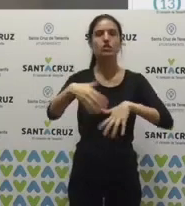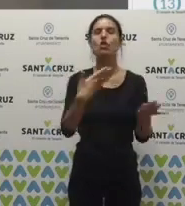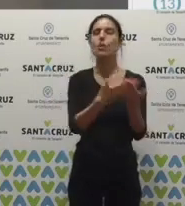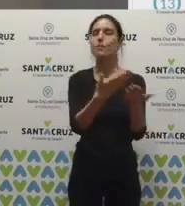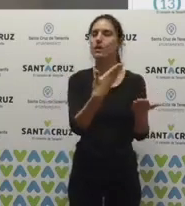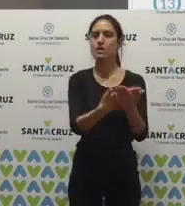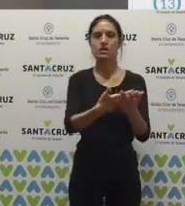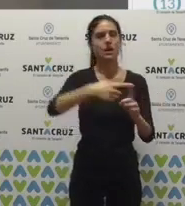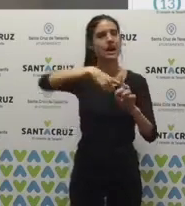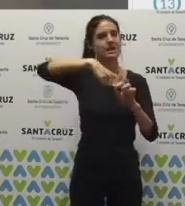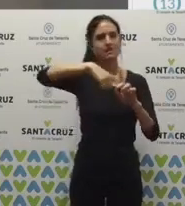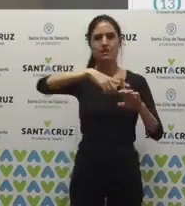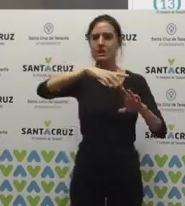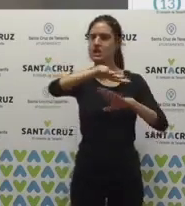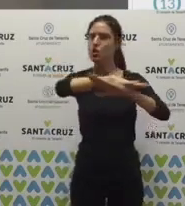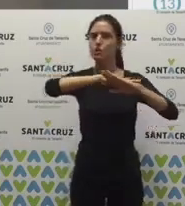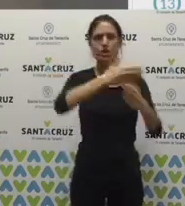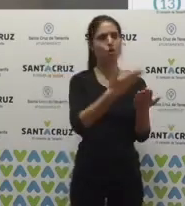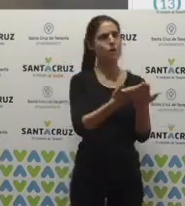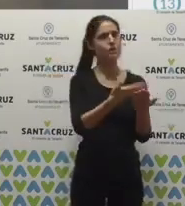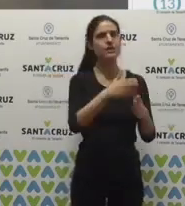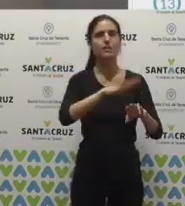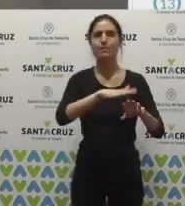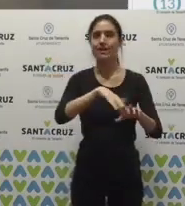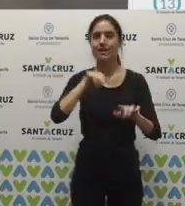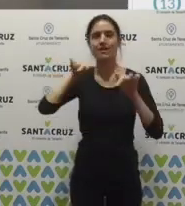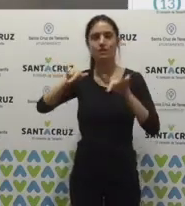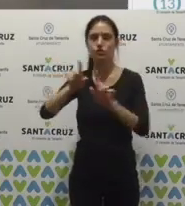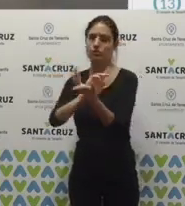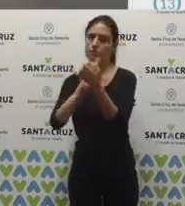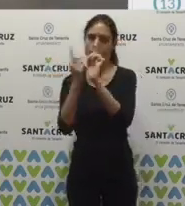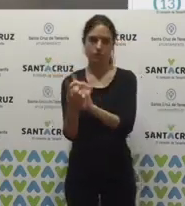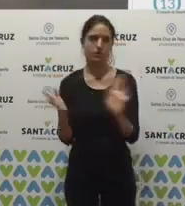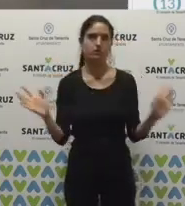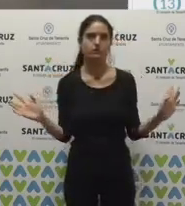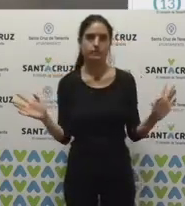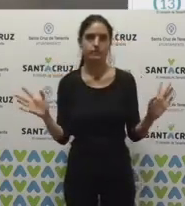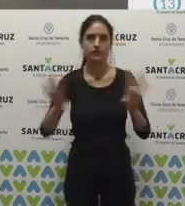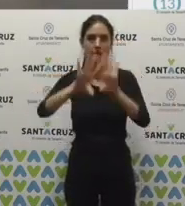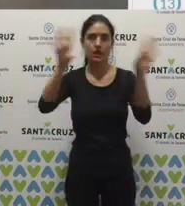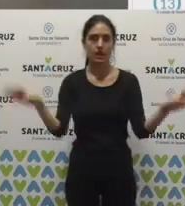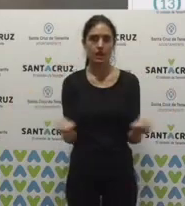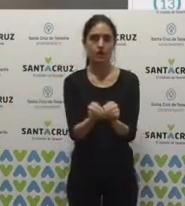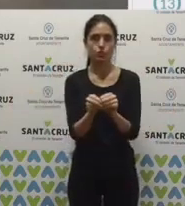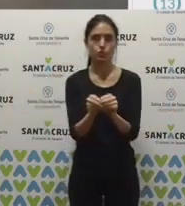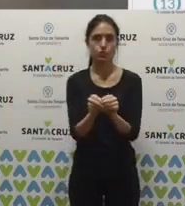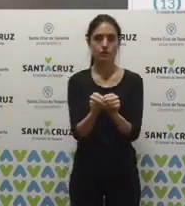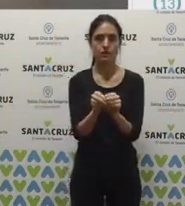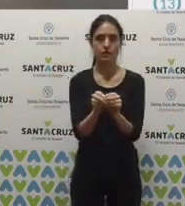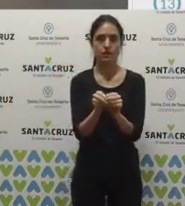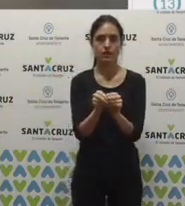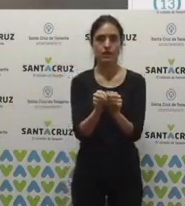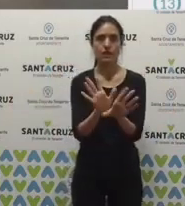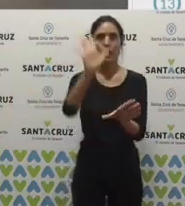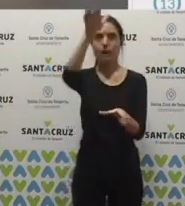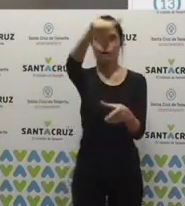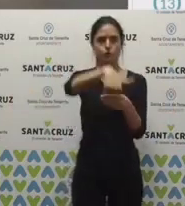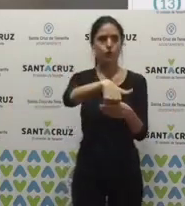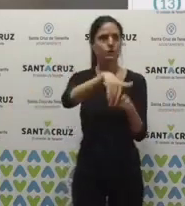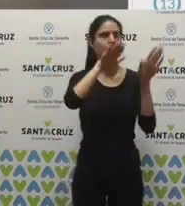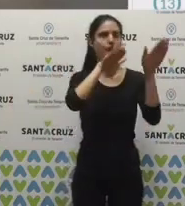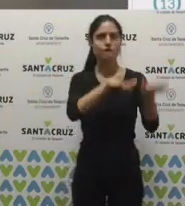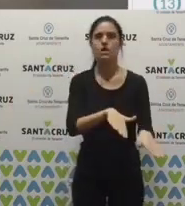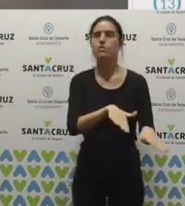gobierno que sean necesarias para desbloquear esos remanentes en resumen no podemos votar a favor de una moción